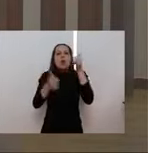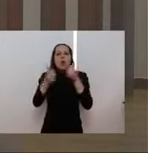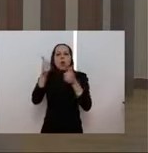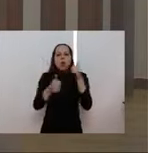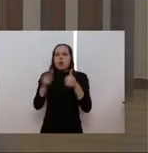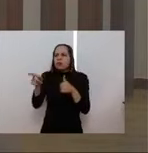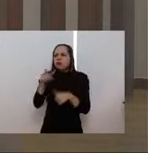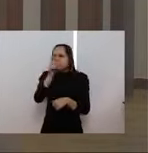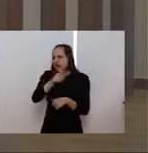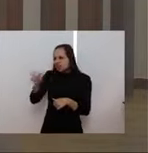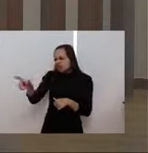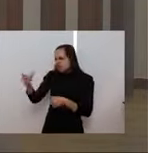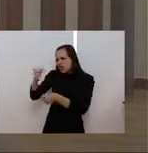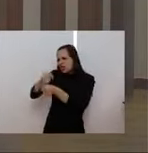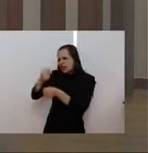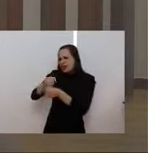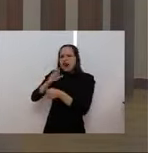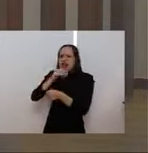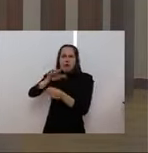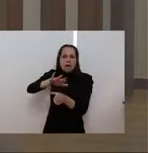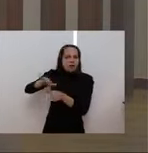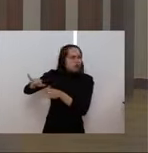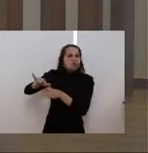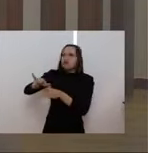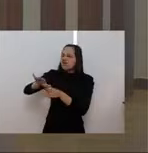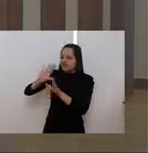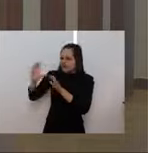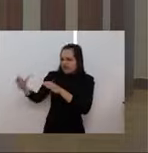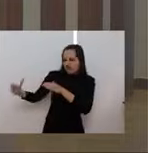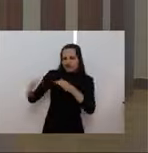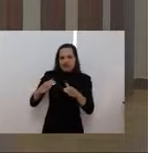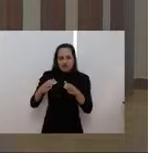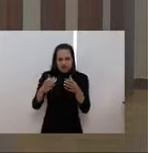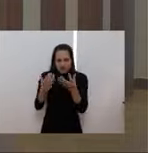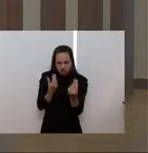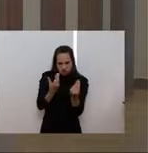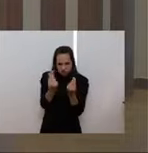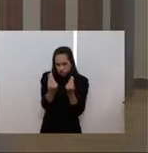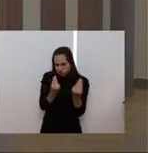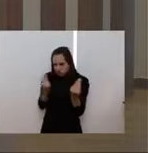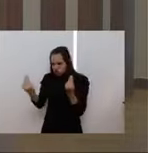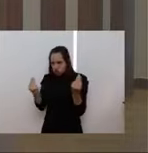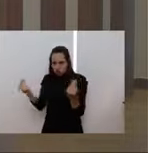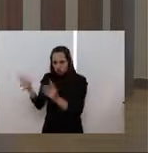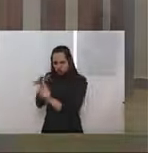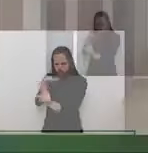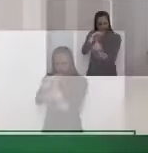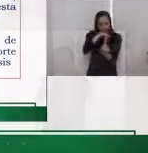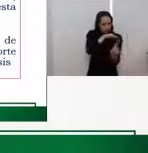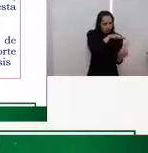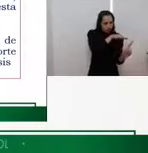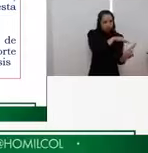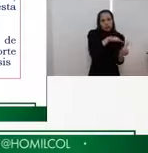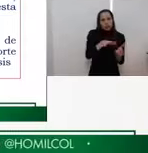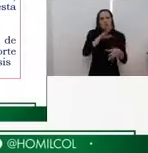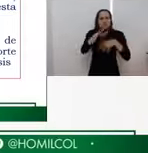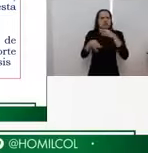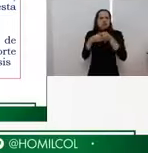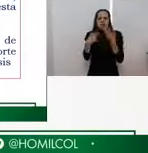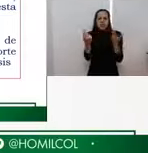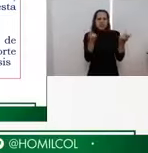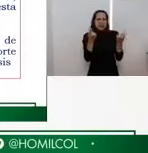personal no funciona entonces conformamos equipos de manejo y de comando incidente soporte del negocio y manejo de crisis